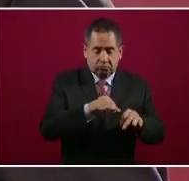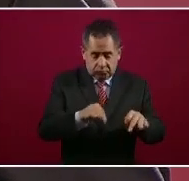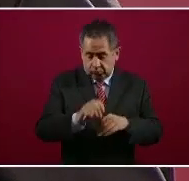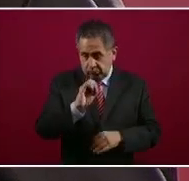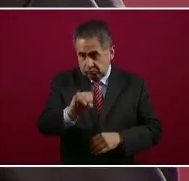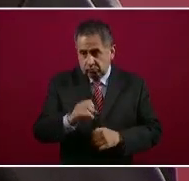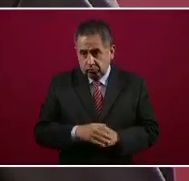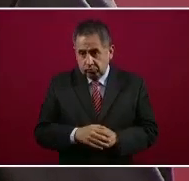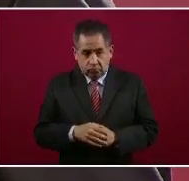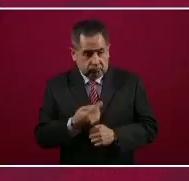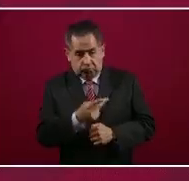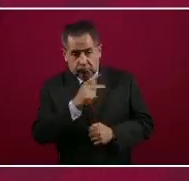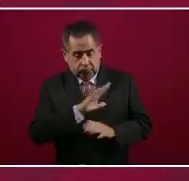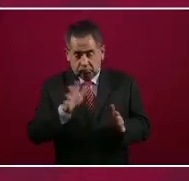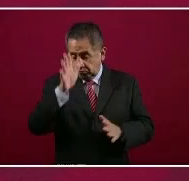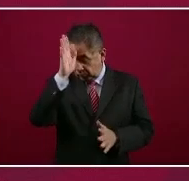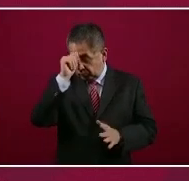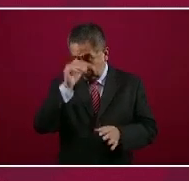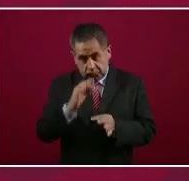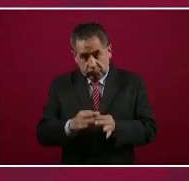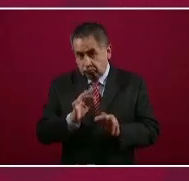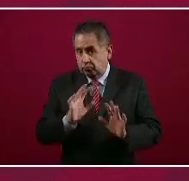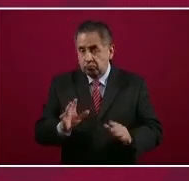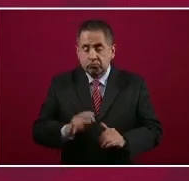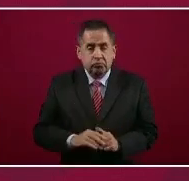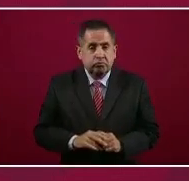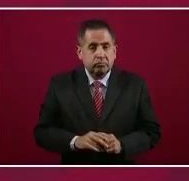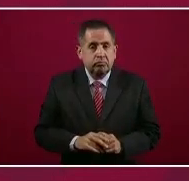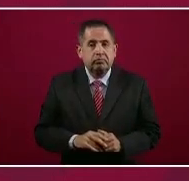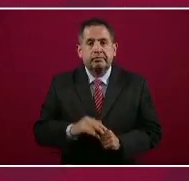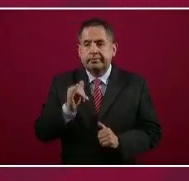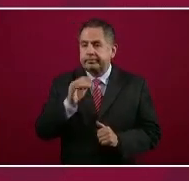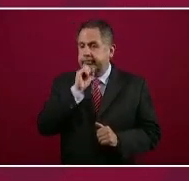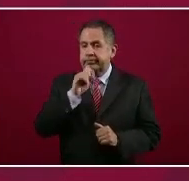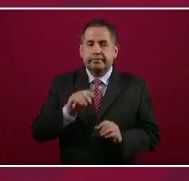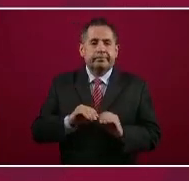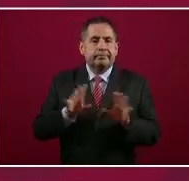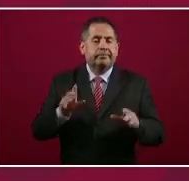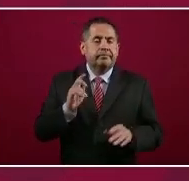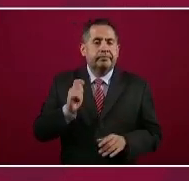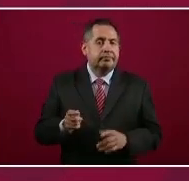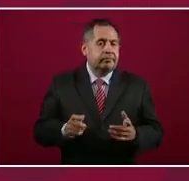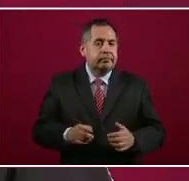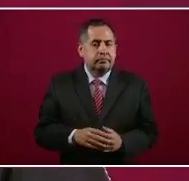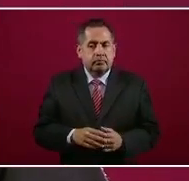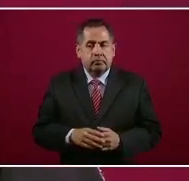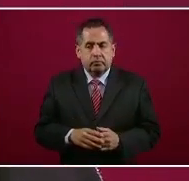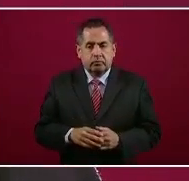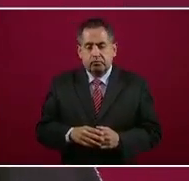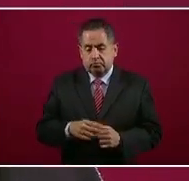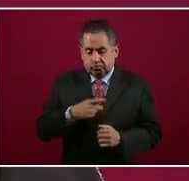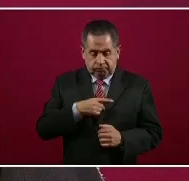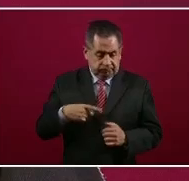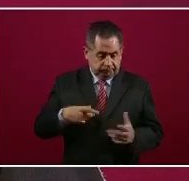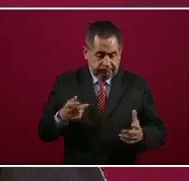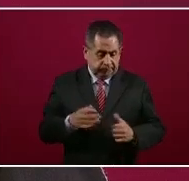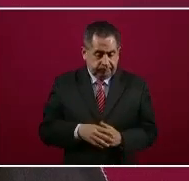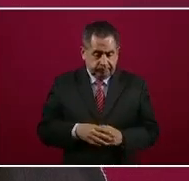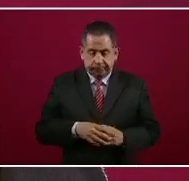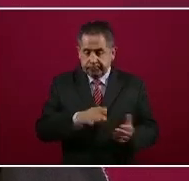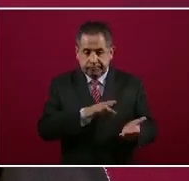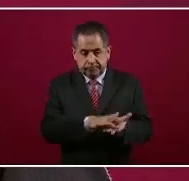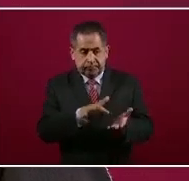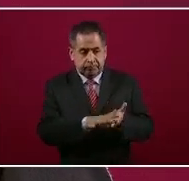ese fue un acuerdo y desde luego qué tenemos que